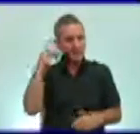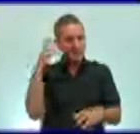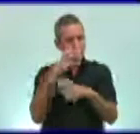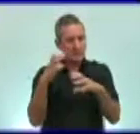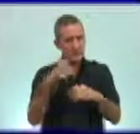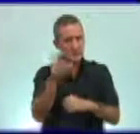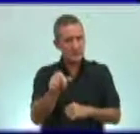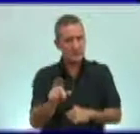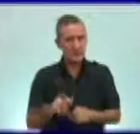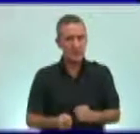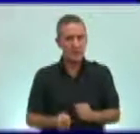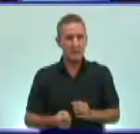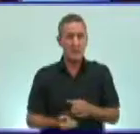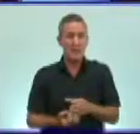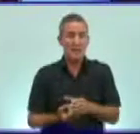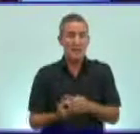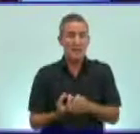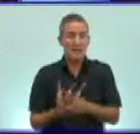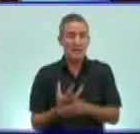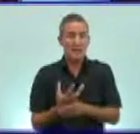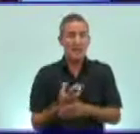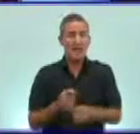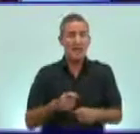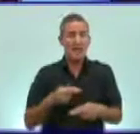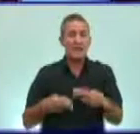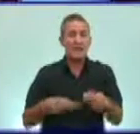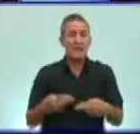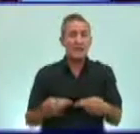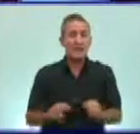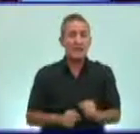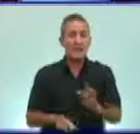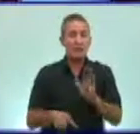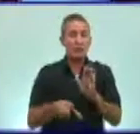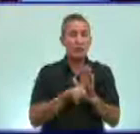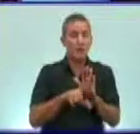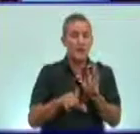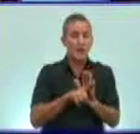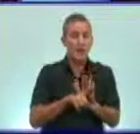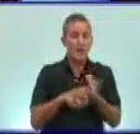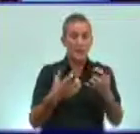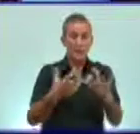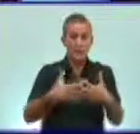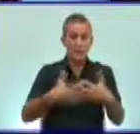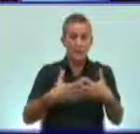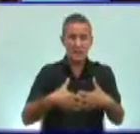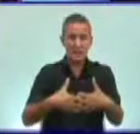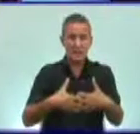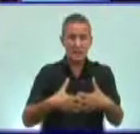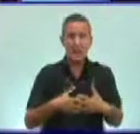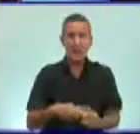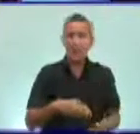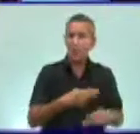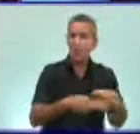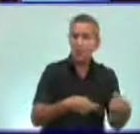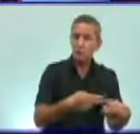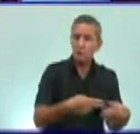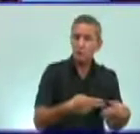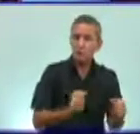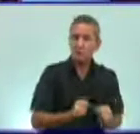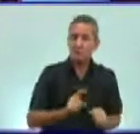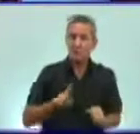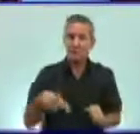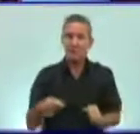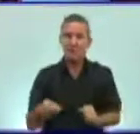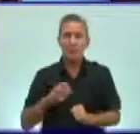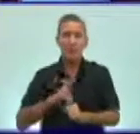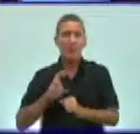mecánica, cuya tercera ley tiene que ver con la relación entre la acción y la reacción.